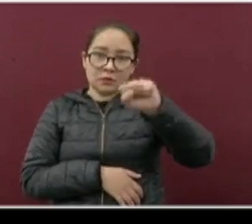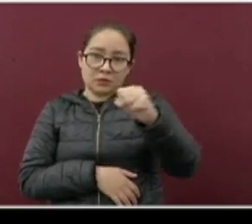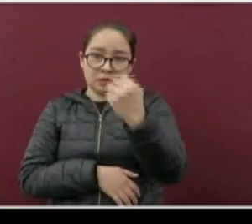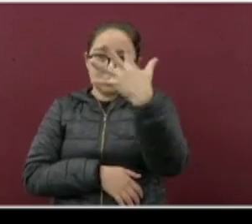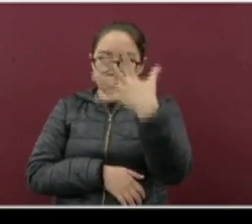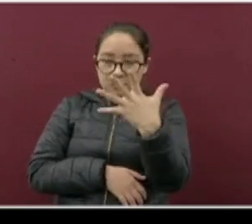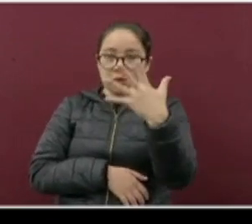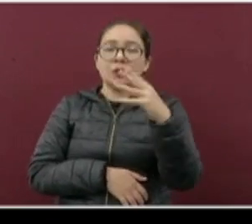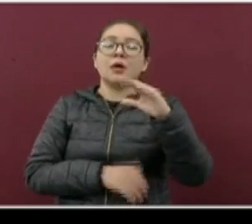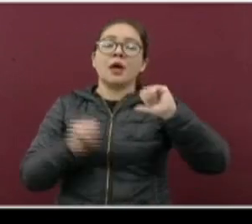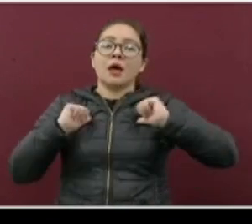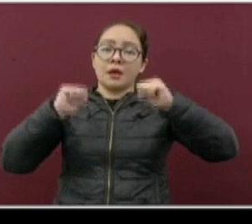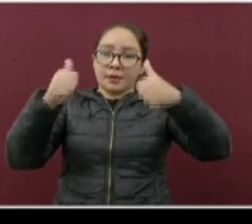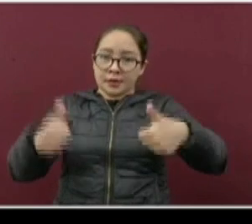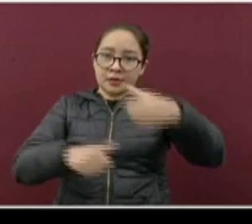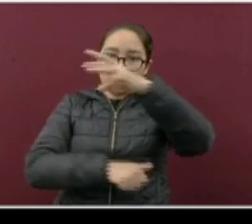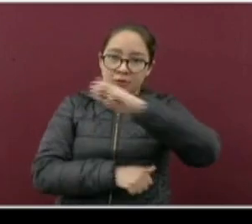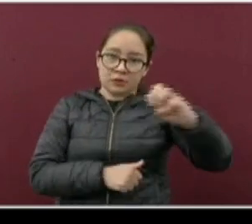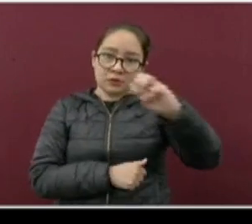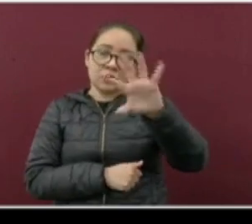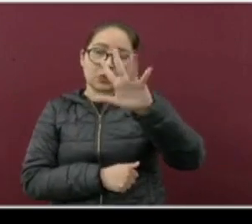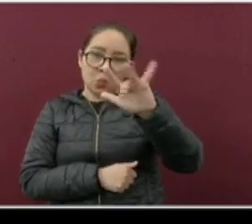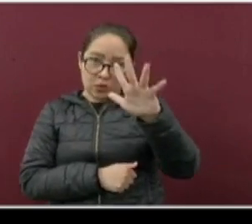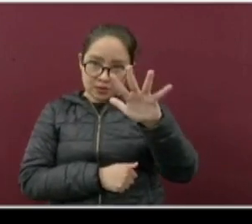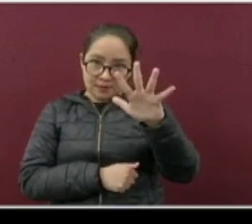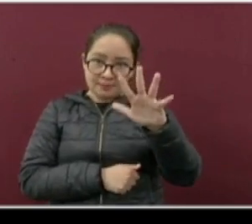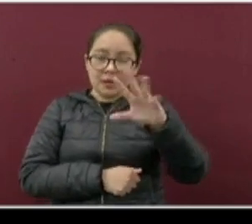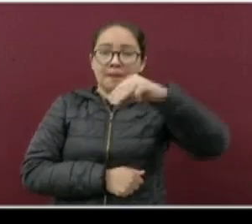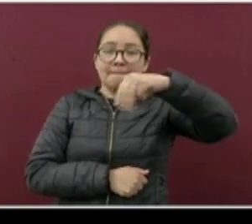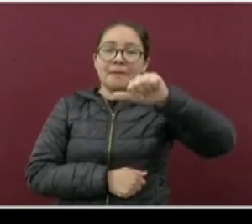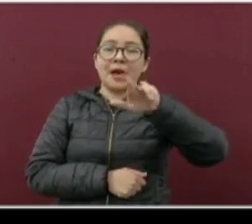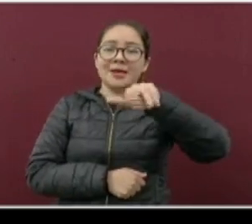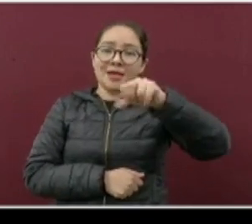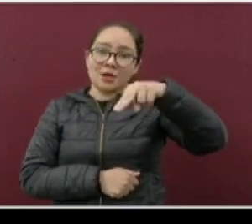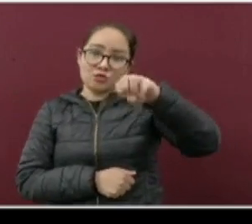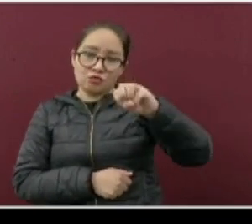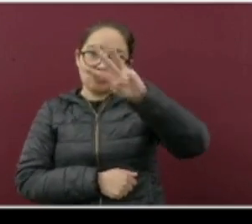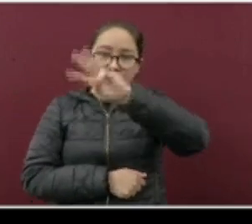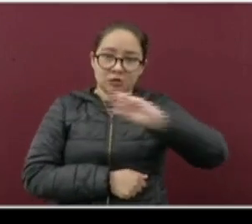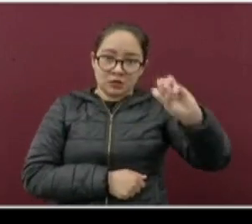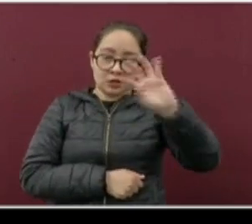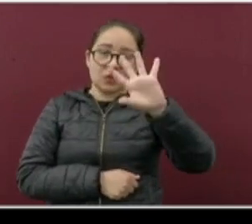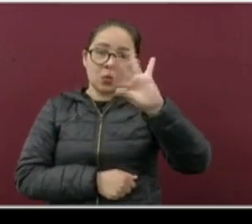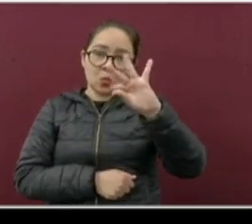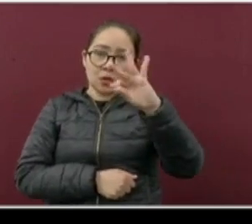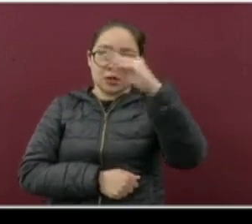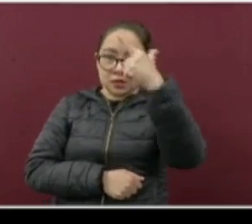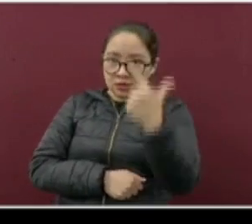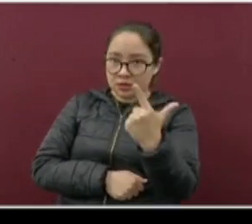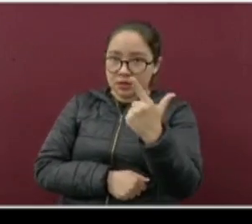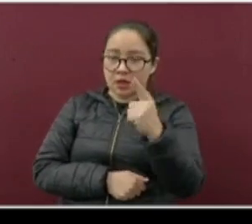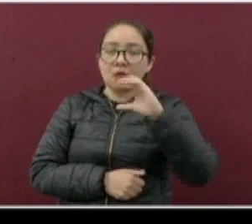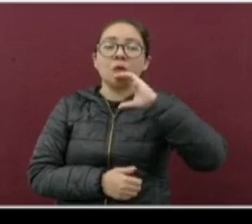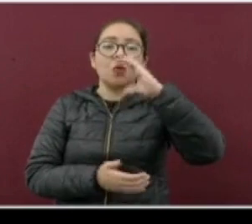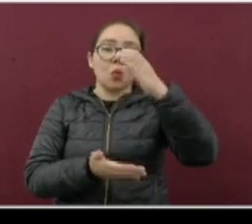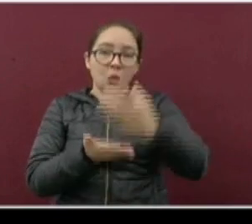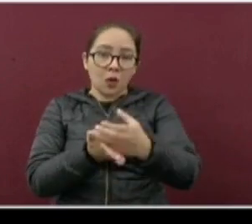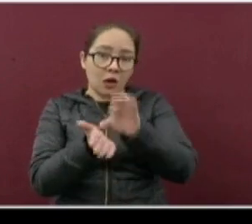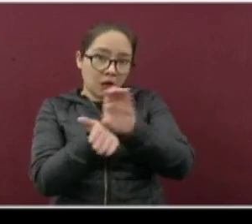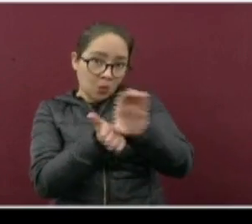365. Alvarado, 350. Mariano Escobedo, 347.